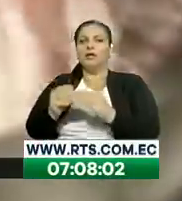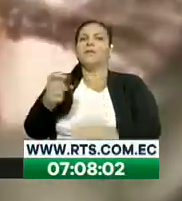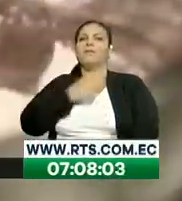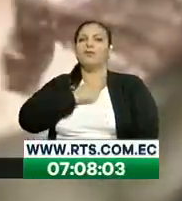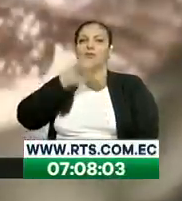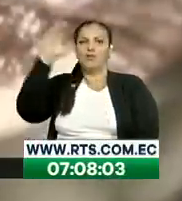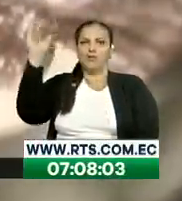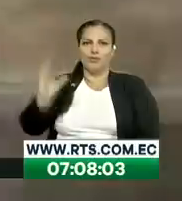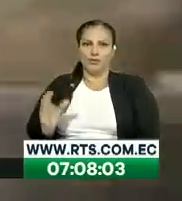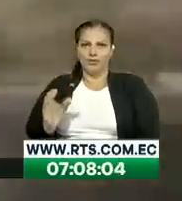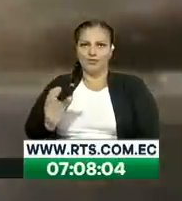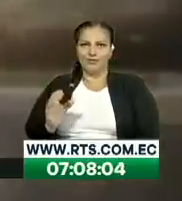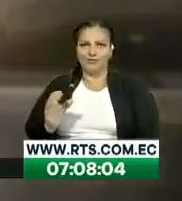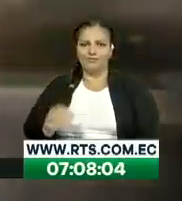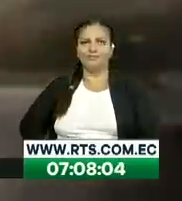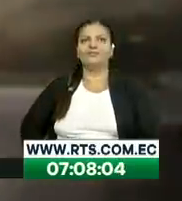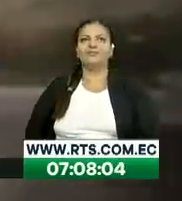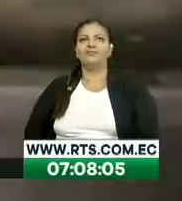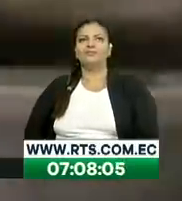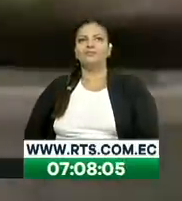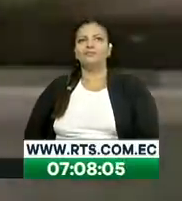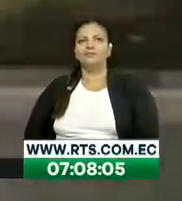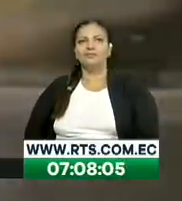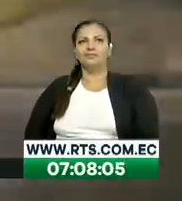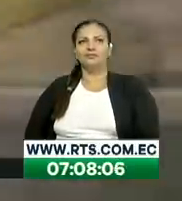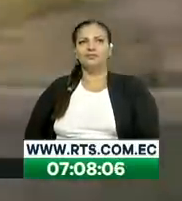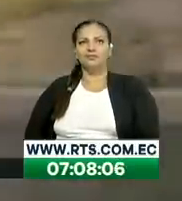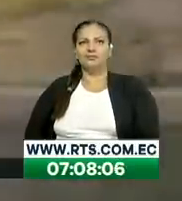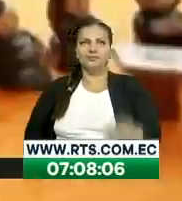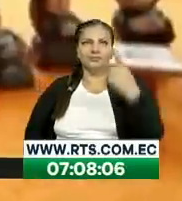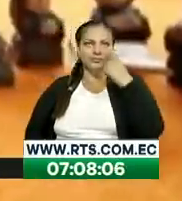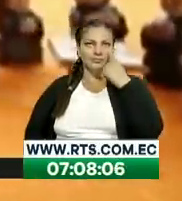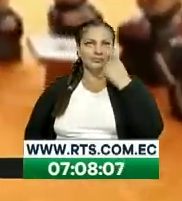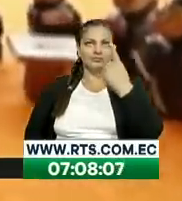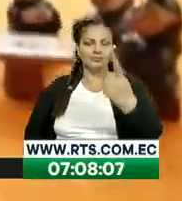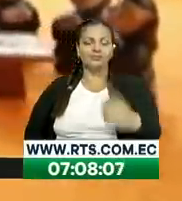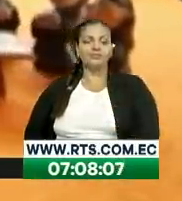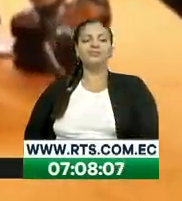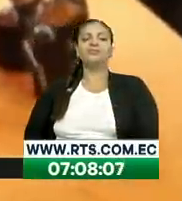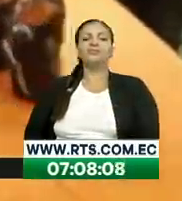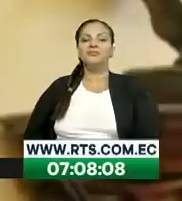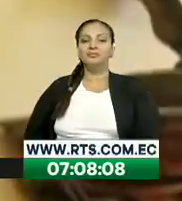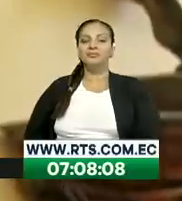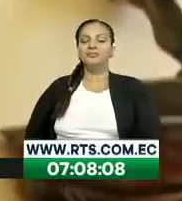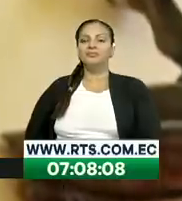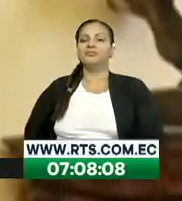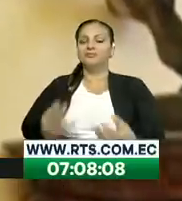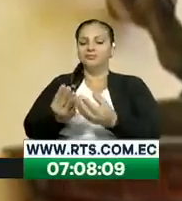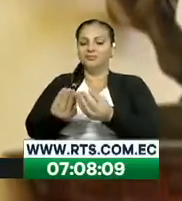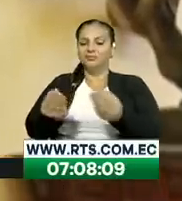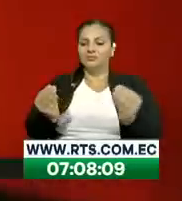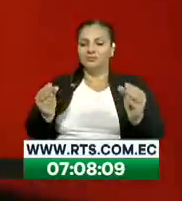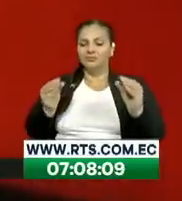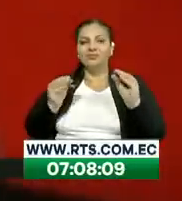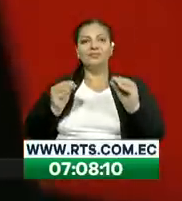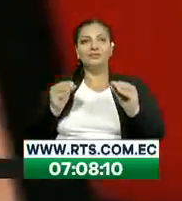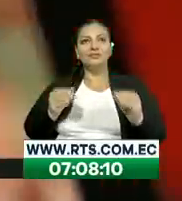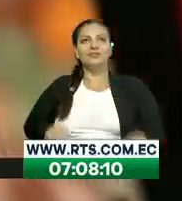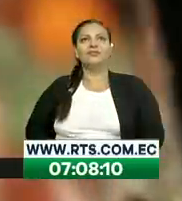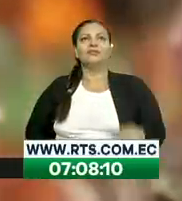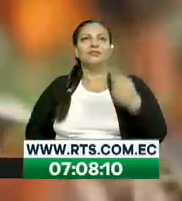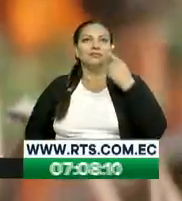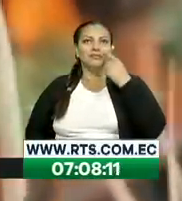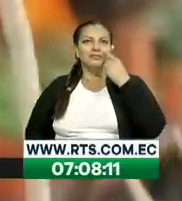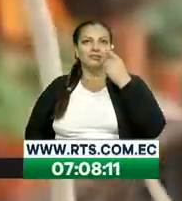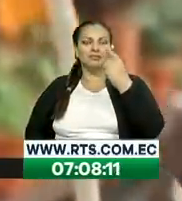Ecuador, afirma León, es el único país que hace empanadas con otras masas. A esto hay que sumarle una auténtica de Quito, conocida como